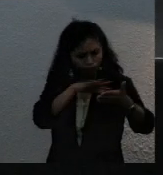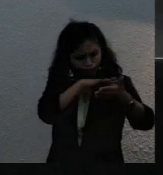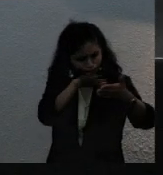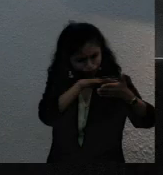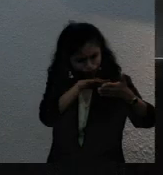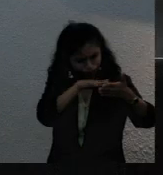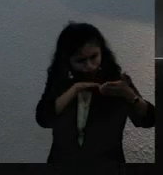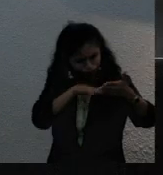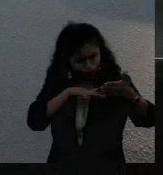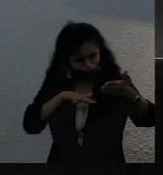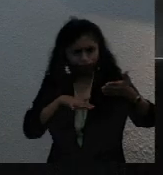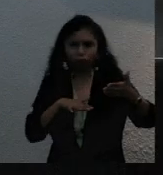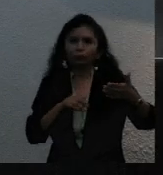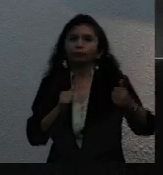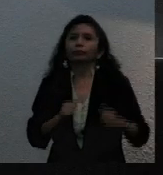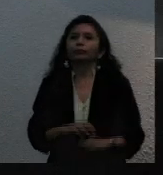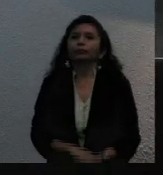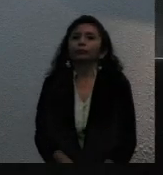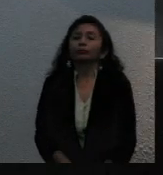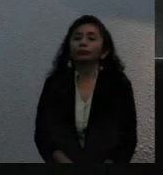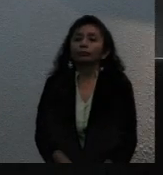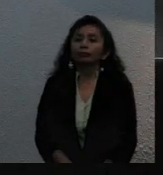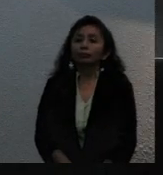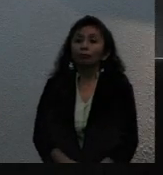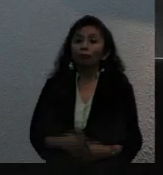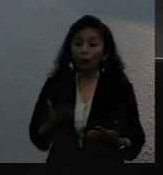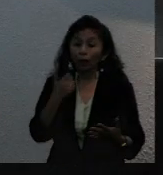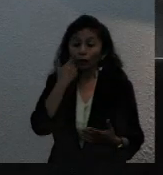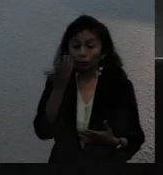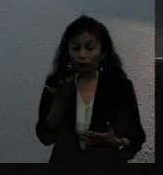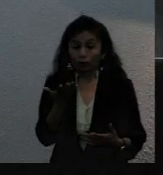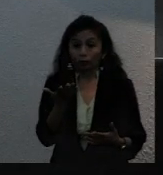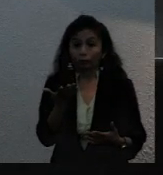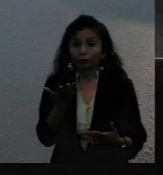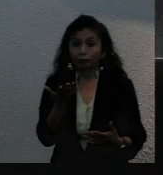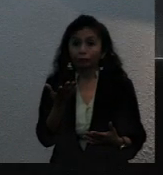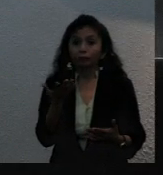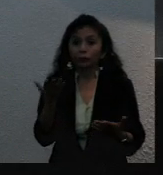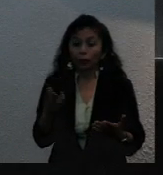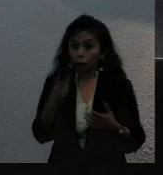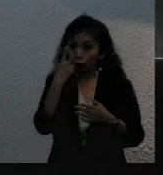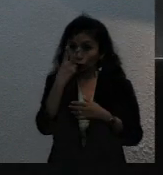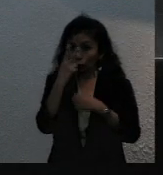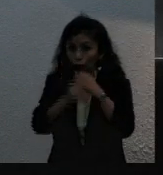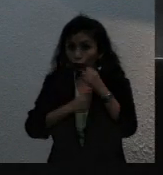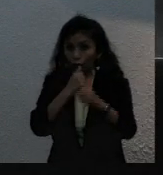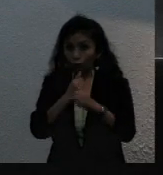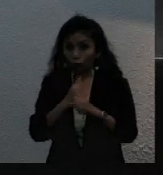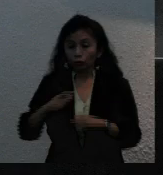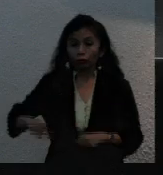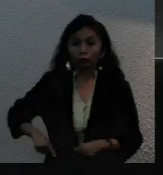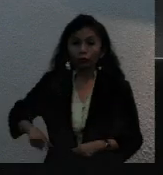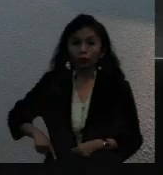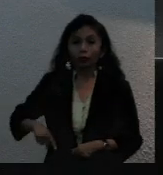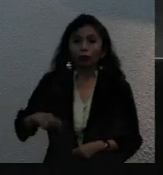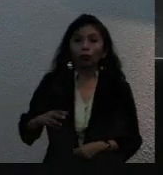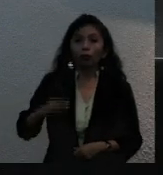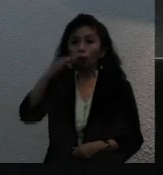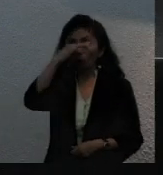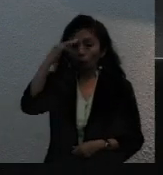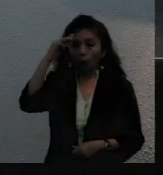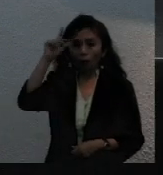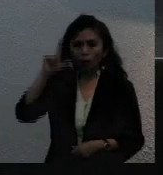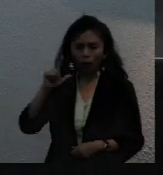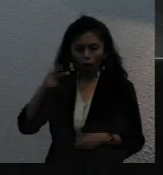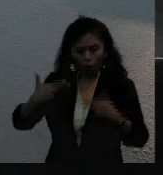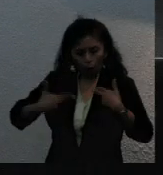glosa correspondiente. Quiero destacar que en estos 2 años de gobierno, la gobernadora ha demostrado su